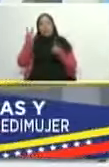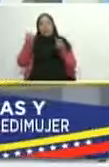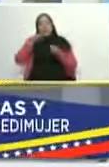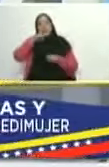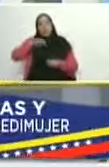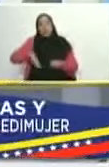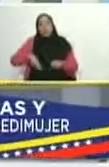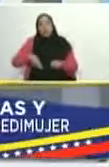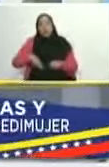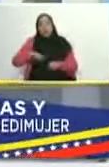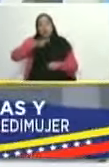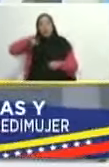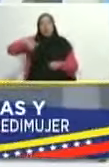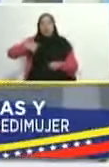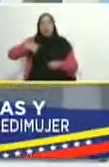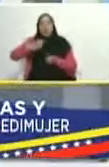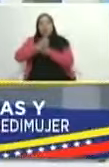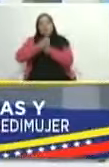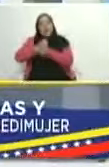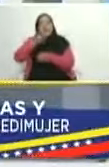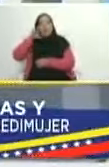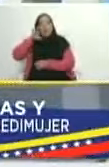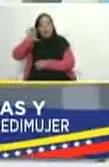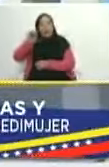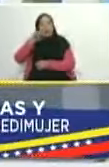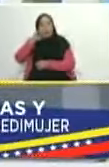historia para nuestra amada patria.